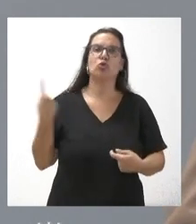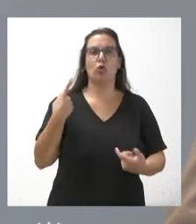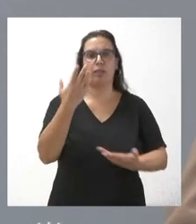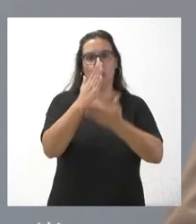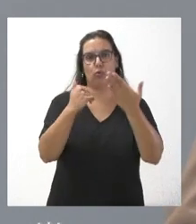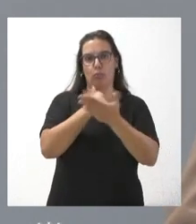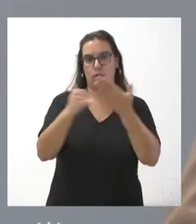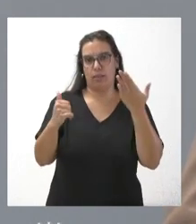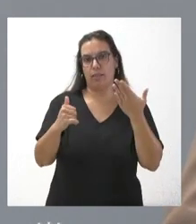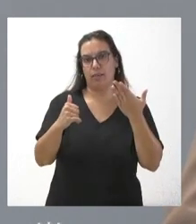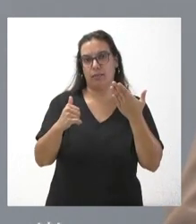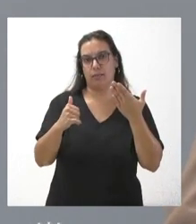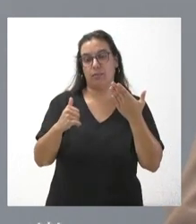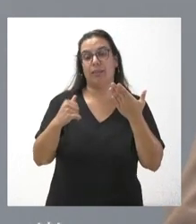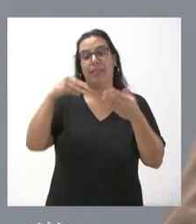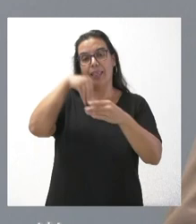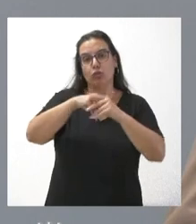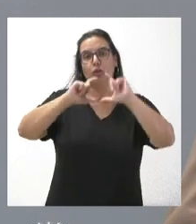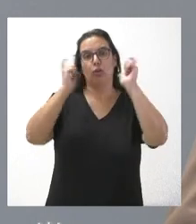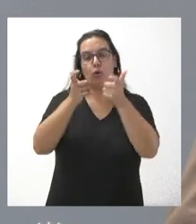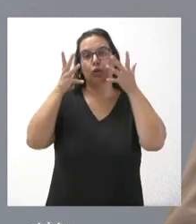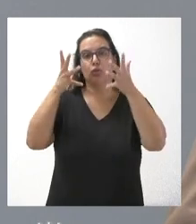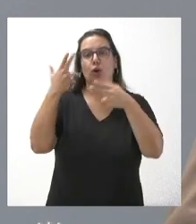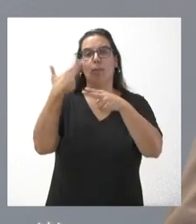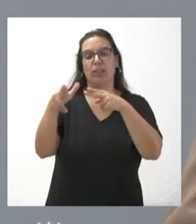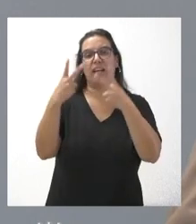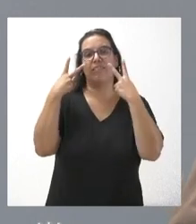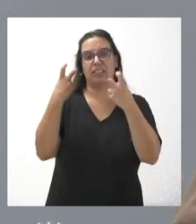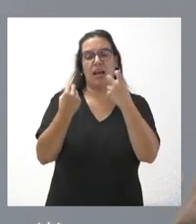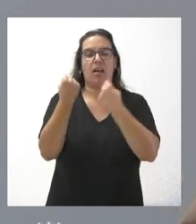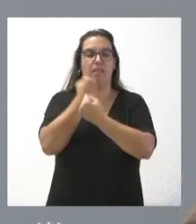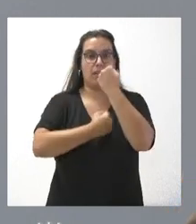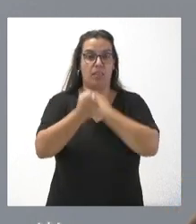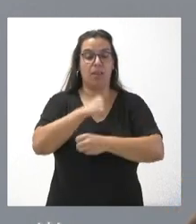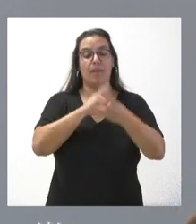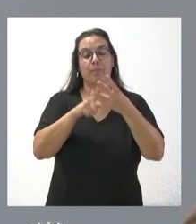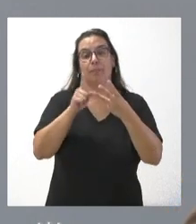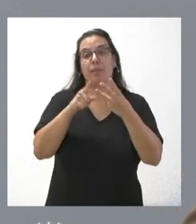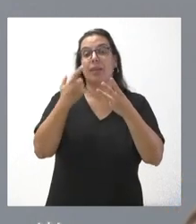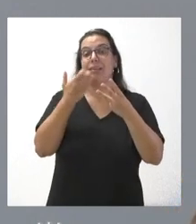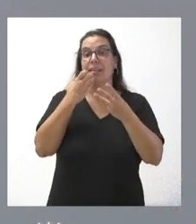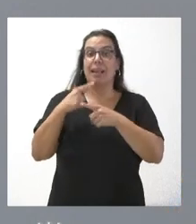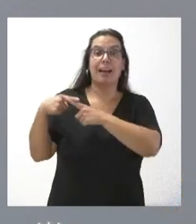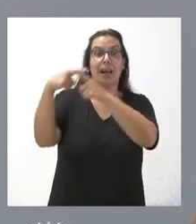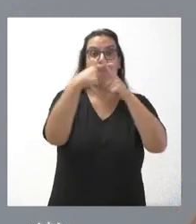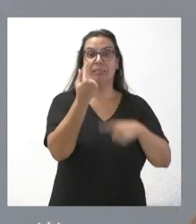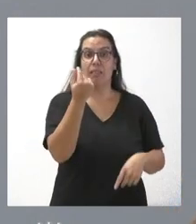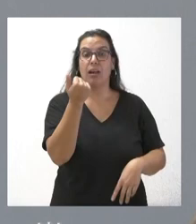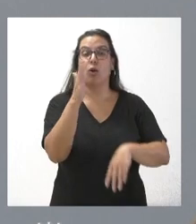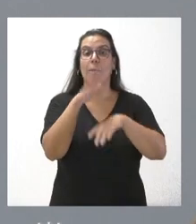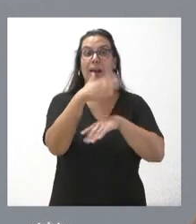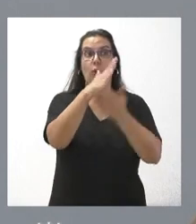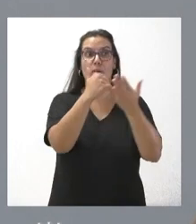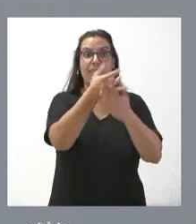seno del Consejo de Política Fiscal y Financiera. Y, por último, que cualquier aportación económica para las comunidades autónomas para reducir